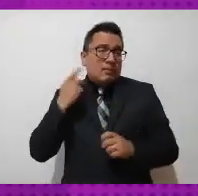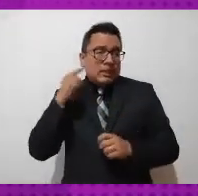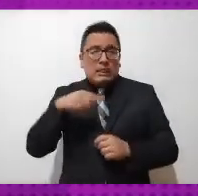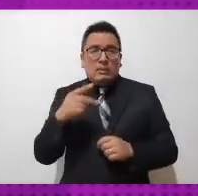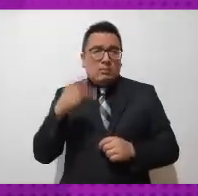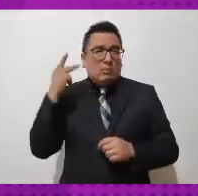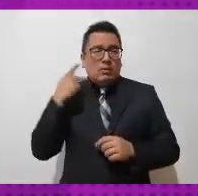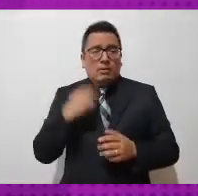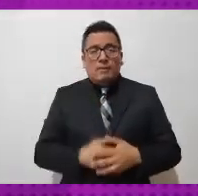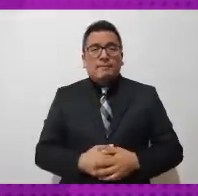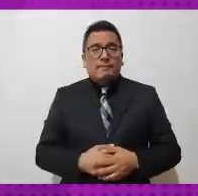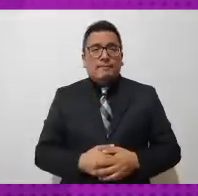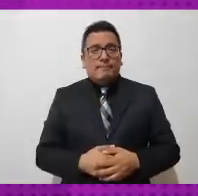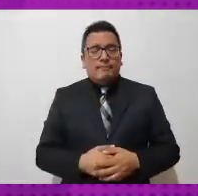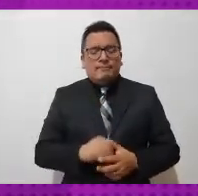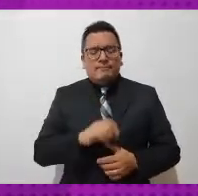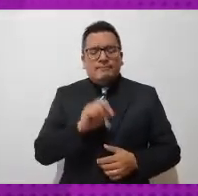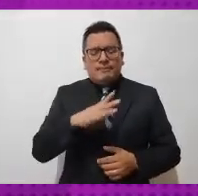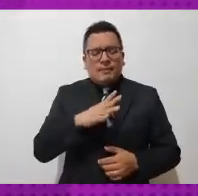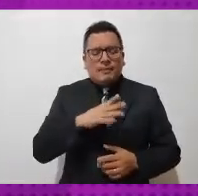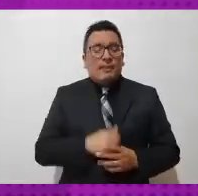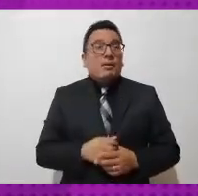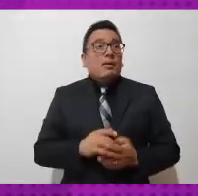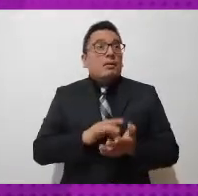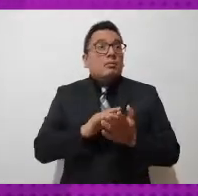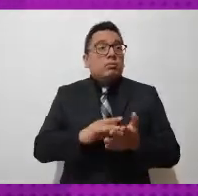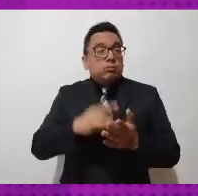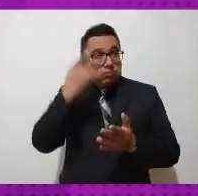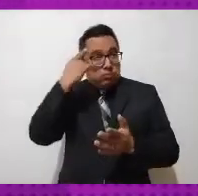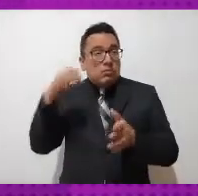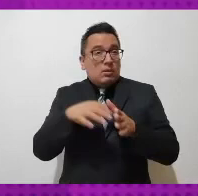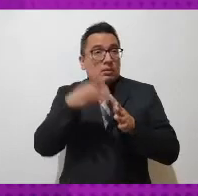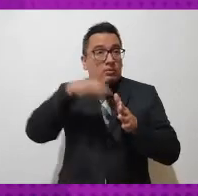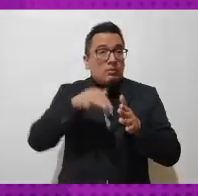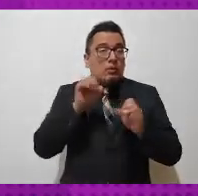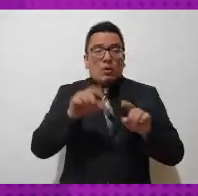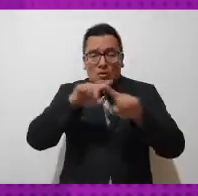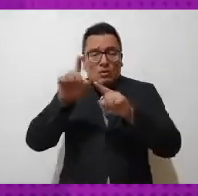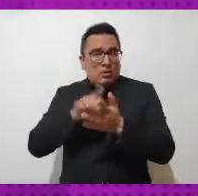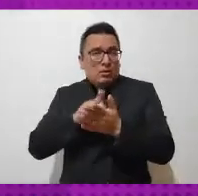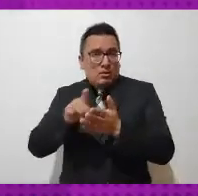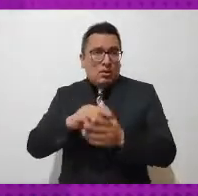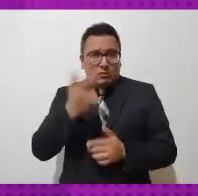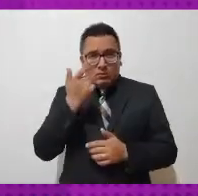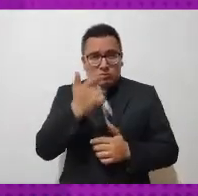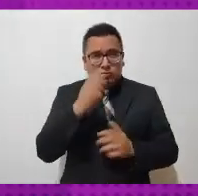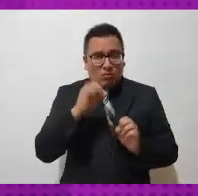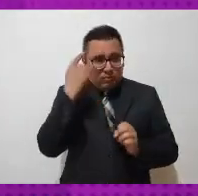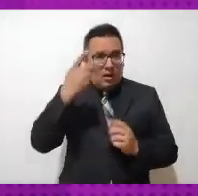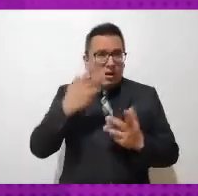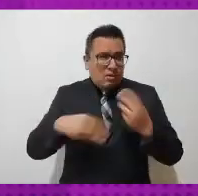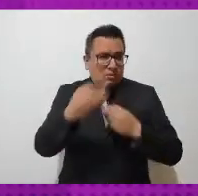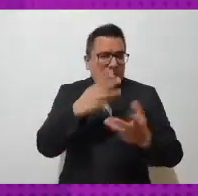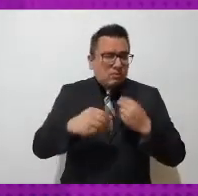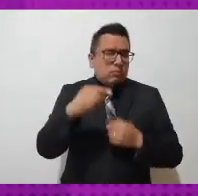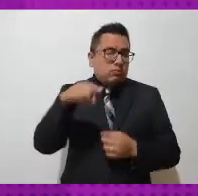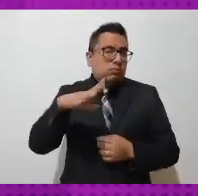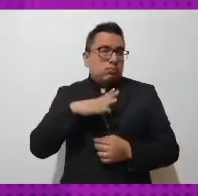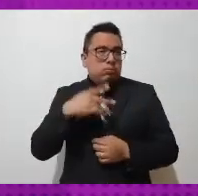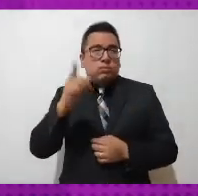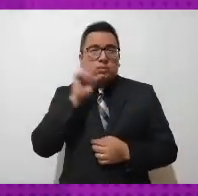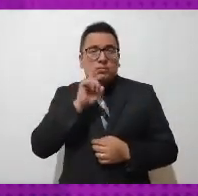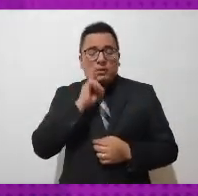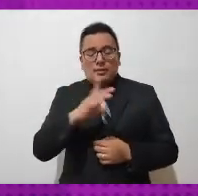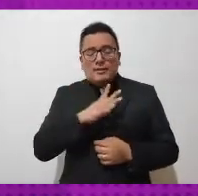estado. Además, en el activismo a favor del sufragio femenino y la conquista de otros derechos económicos y sociales que realizaban estas